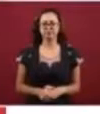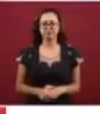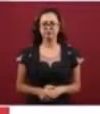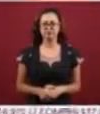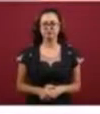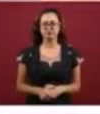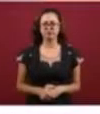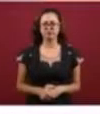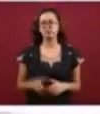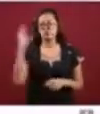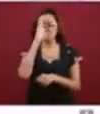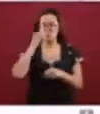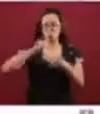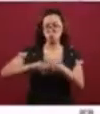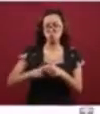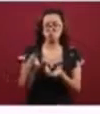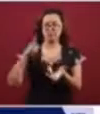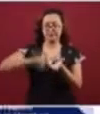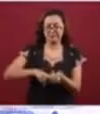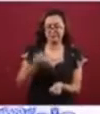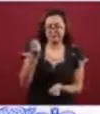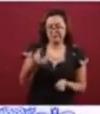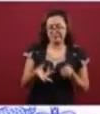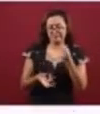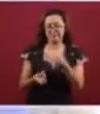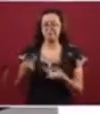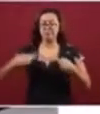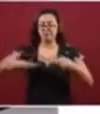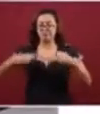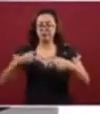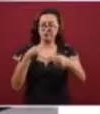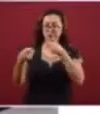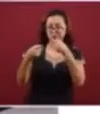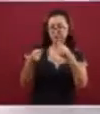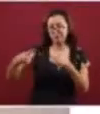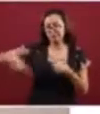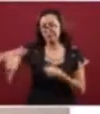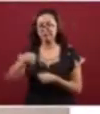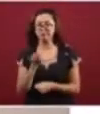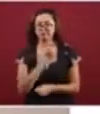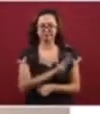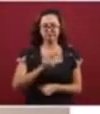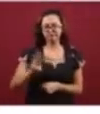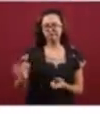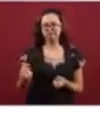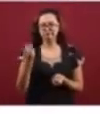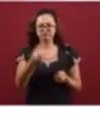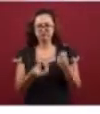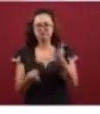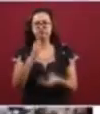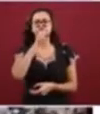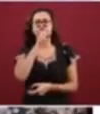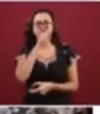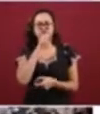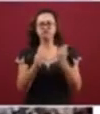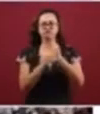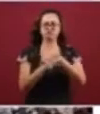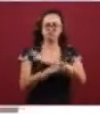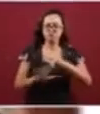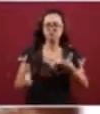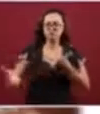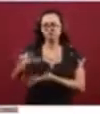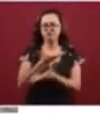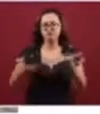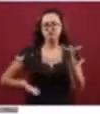Un nuevo suplemento cultural. Periodistas y colaboradores de renombre nutren el portal de Notimex, donde los contenidos informativos se enriquecen